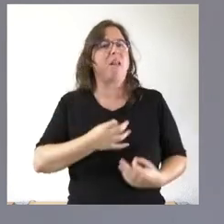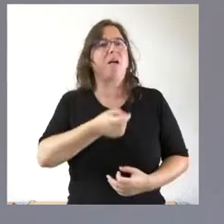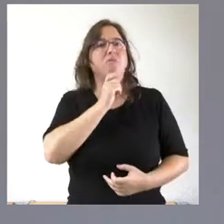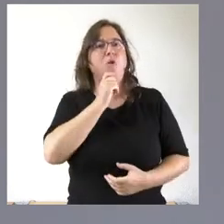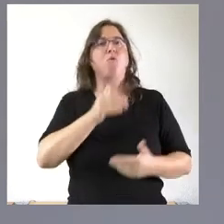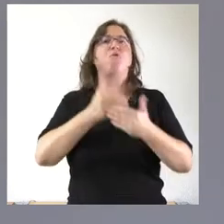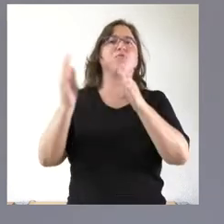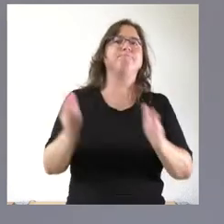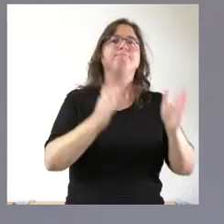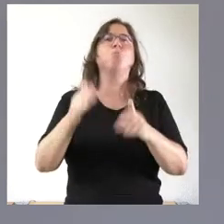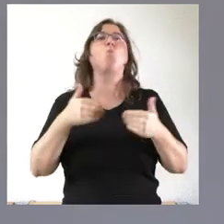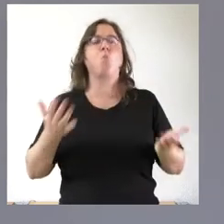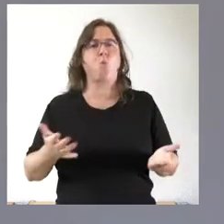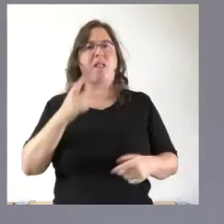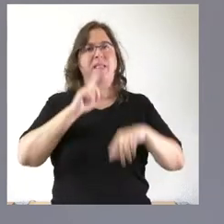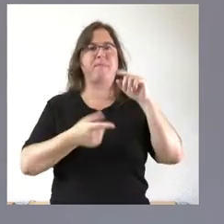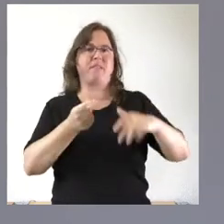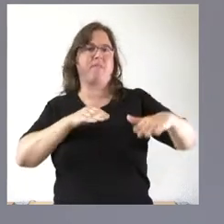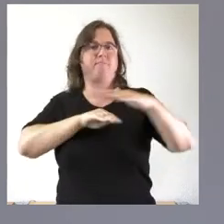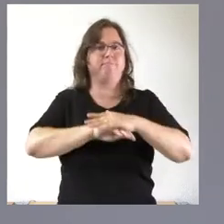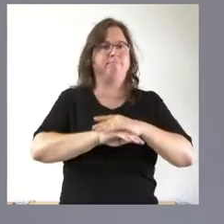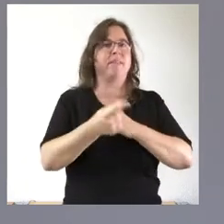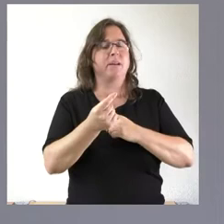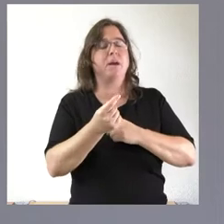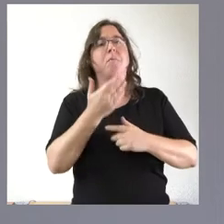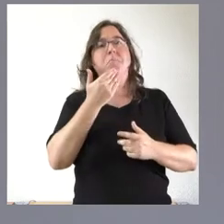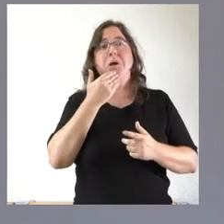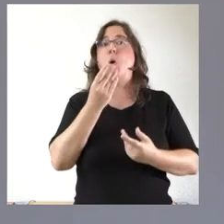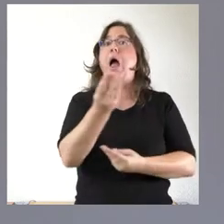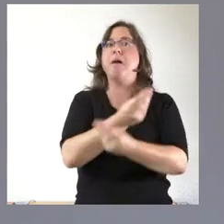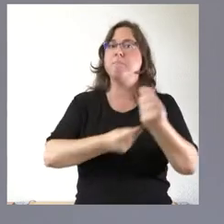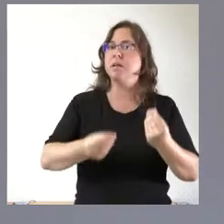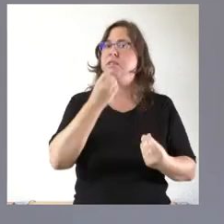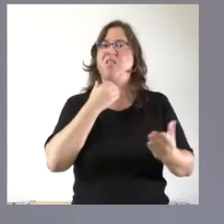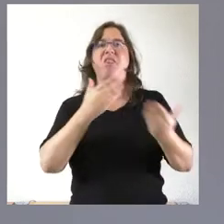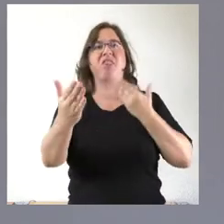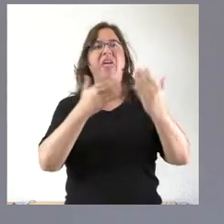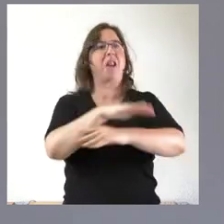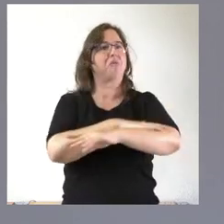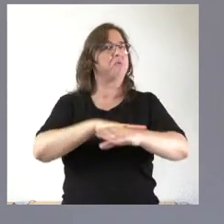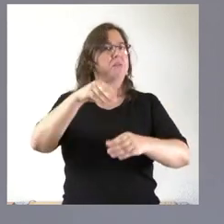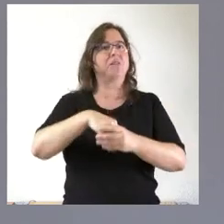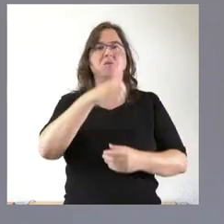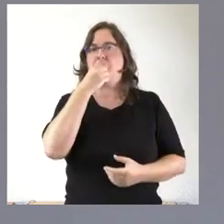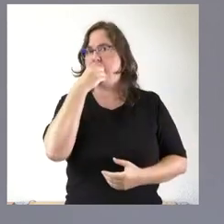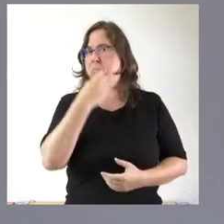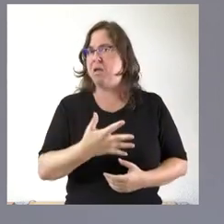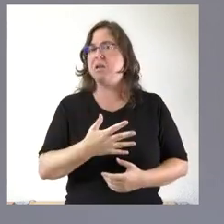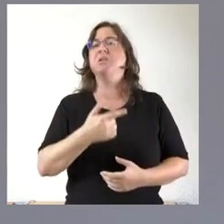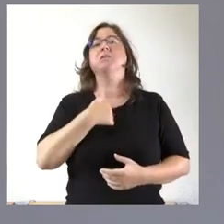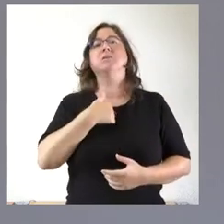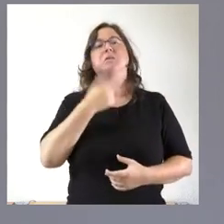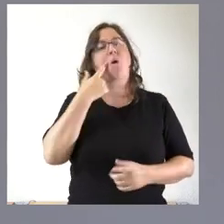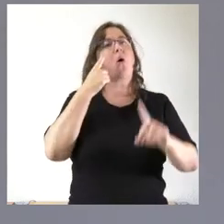capítulos presupuestarios que requieran financiación. Pero tenemos un buen clima de diálogo dentro del Gobierno en torno a este asunto. Tenemos claros